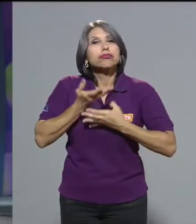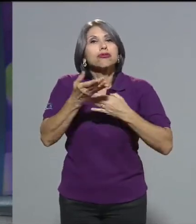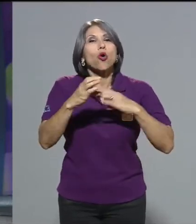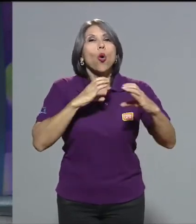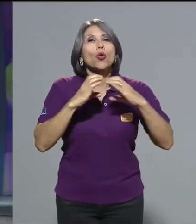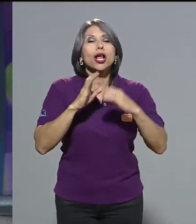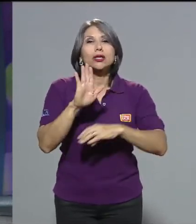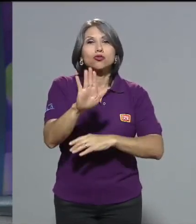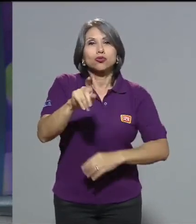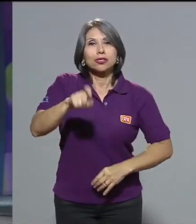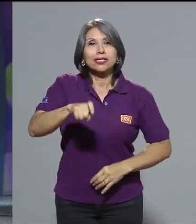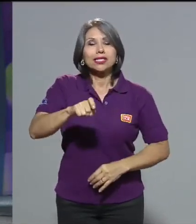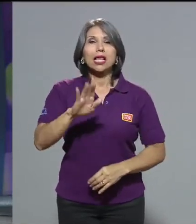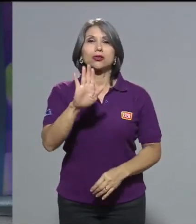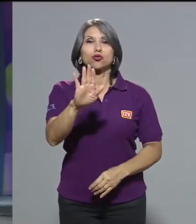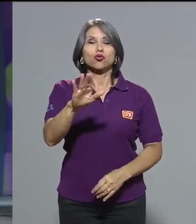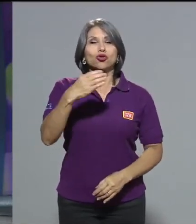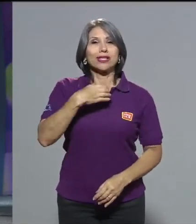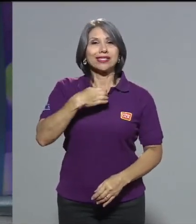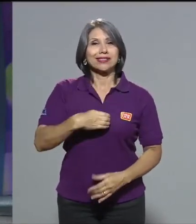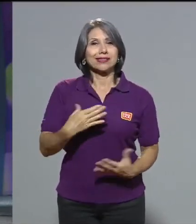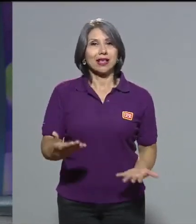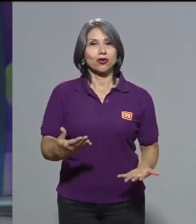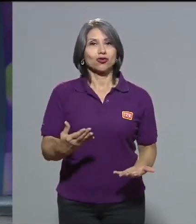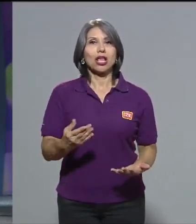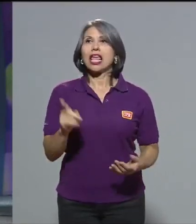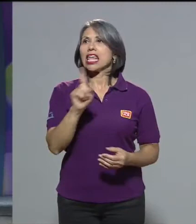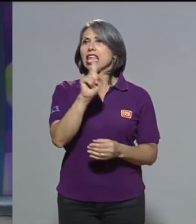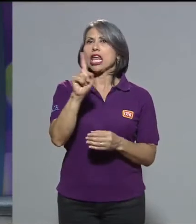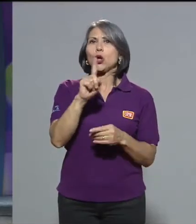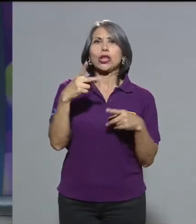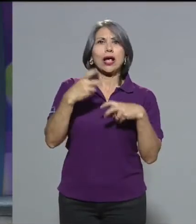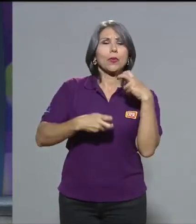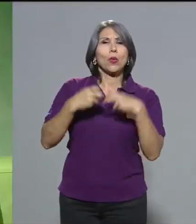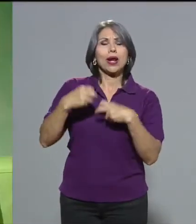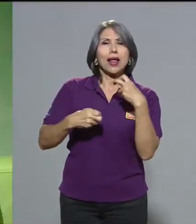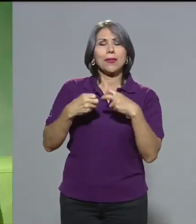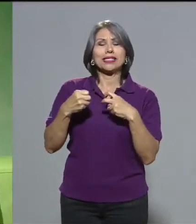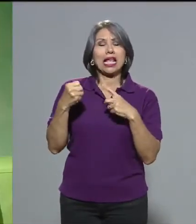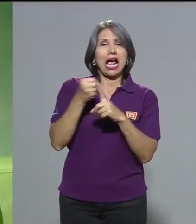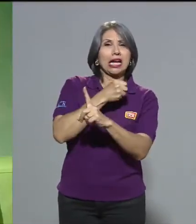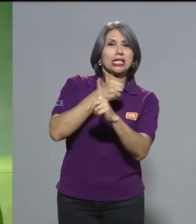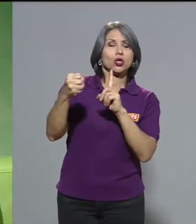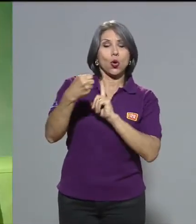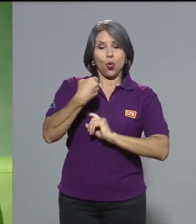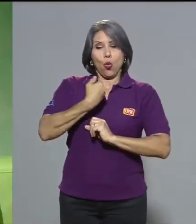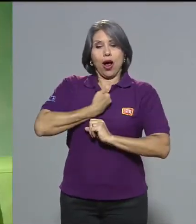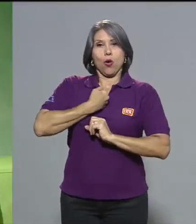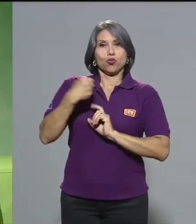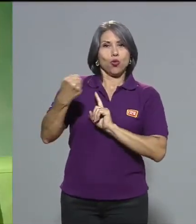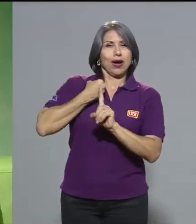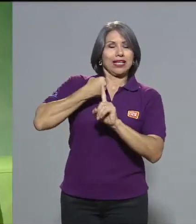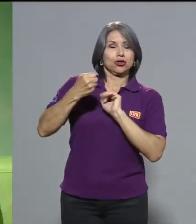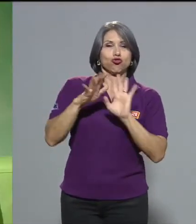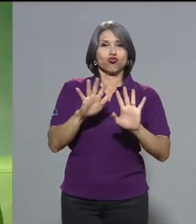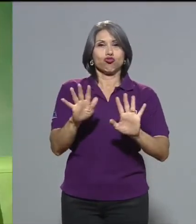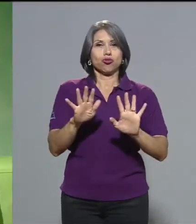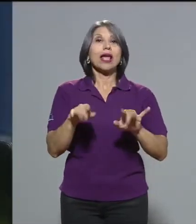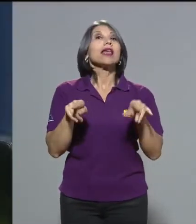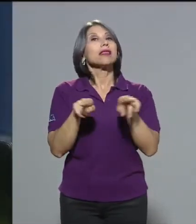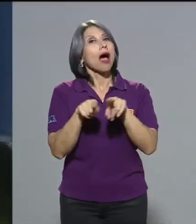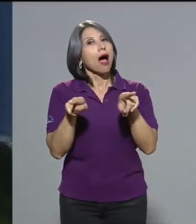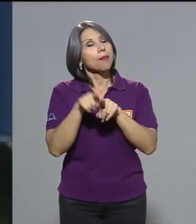y que no vaya a tener crisis de agresión y autoagresión precisamente por esto. Y por supuesto terapia conductual,